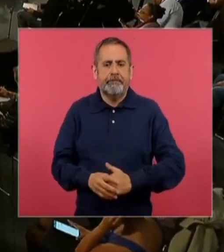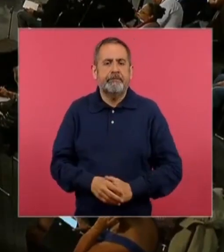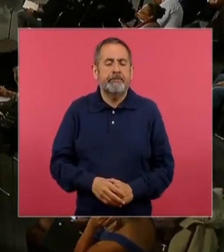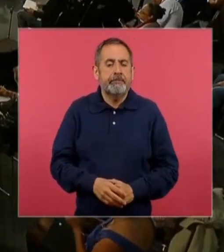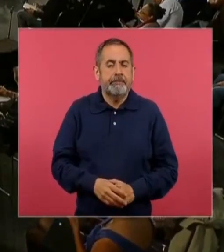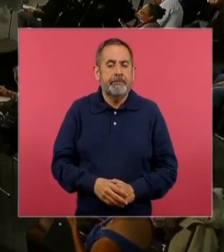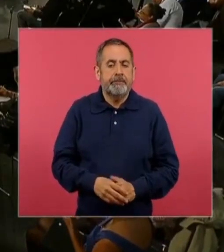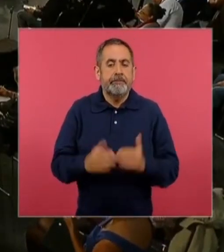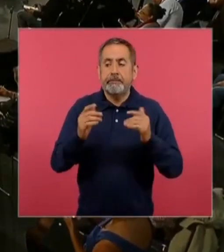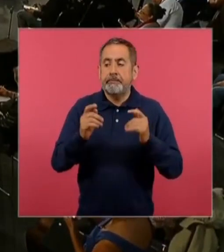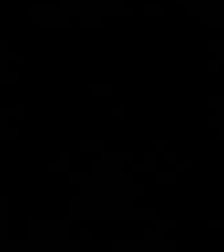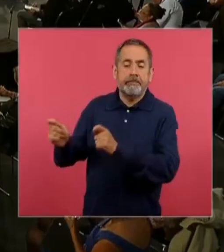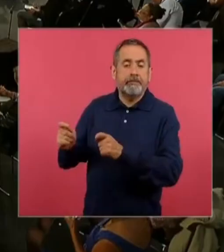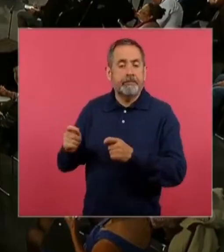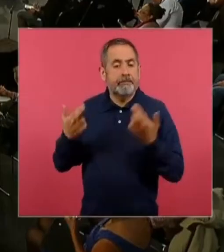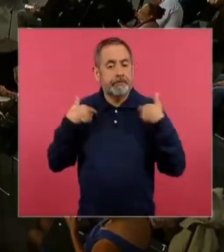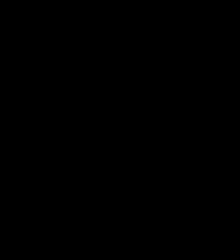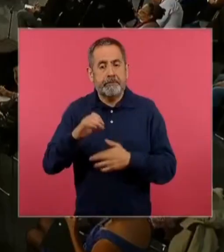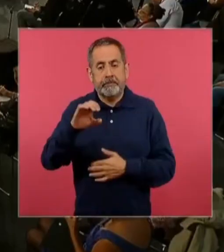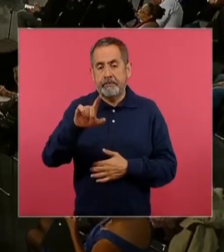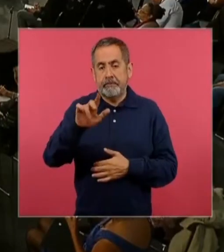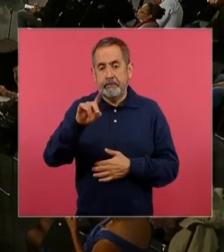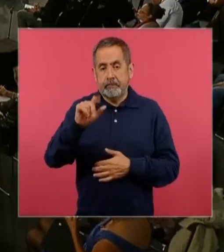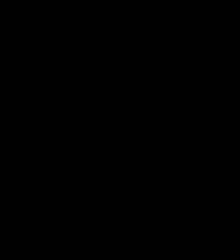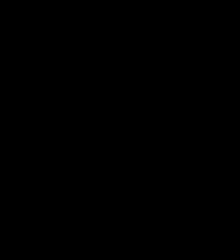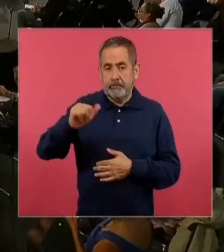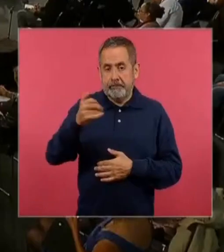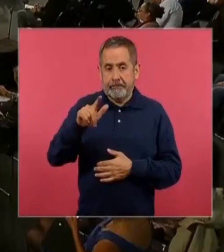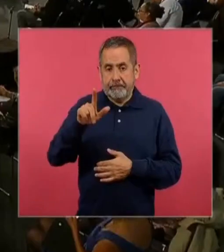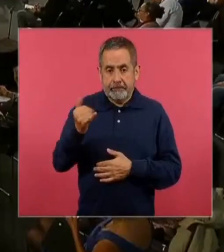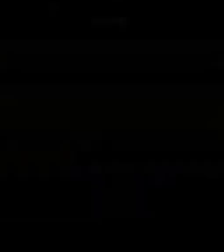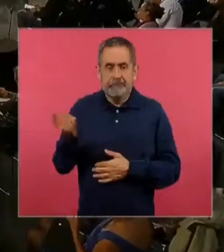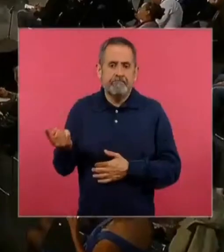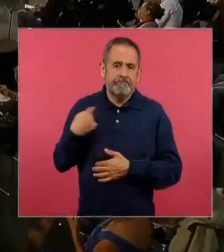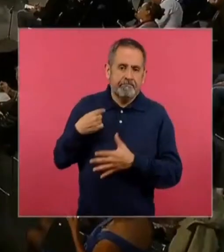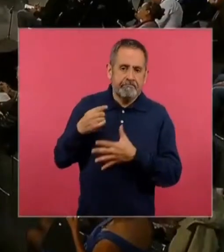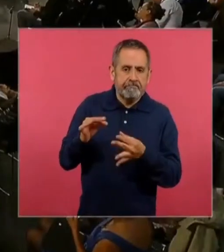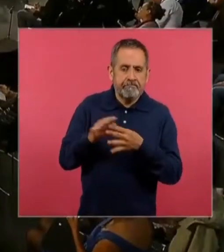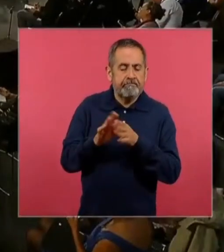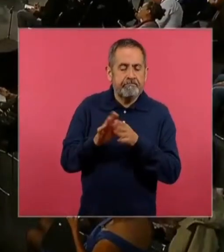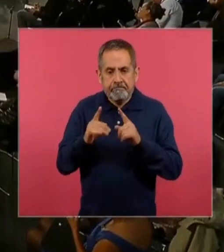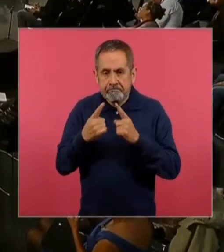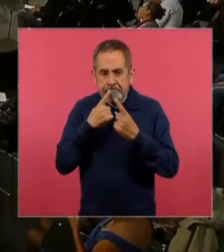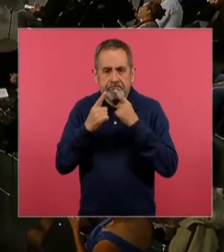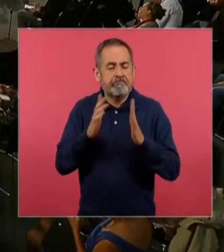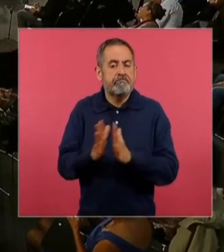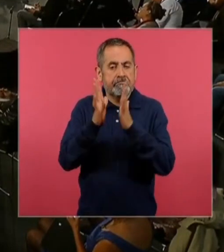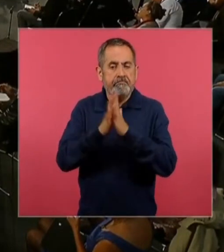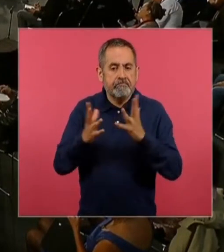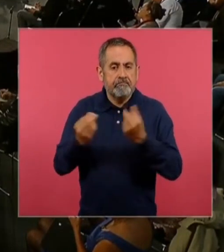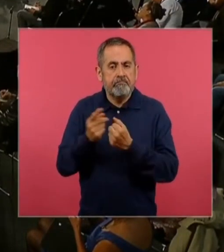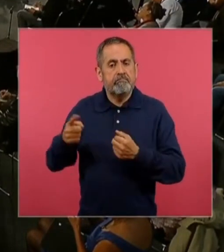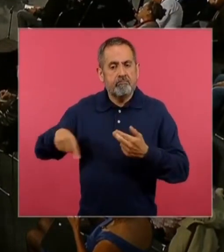Vamos a pedirle a la maestra Claudia Nayeli y después al maestro Isael que nos platiquen cómo participaron